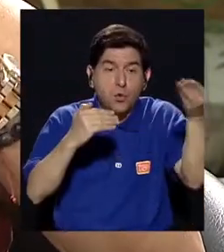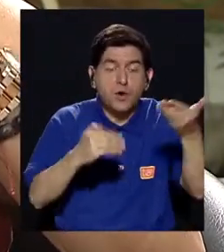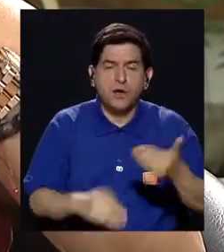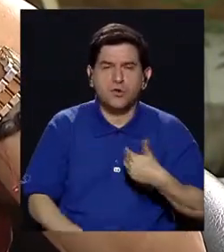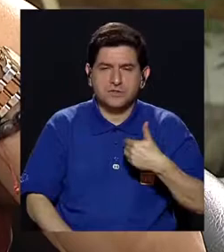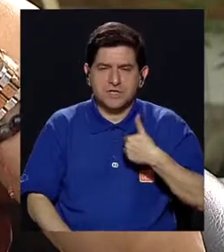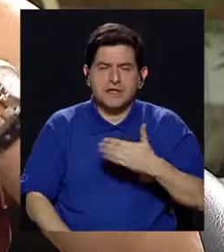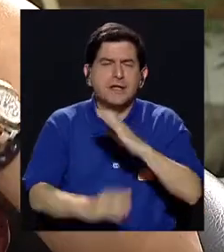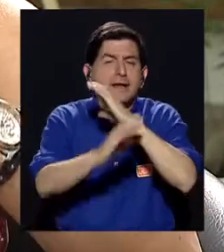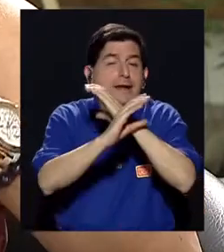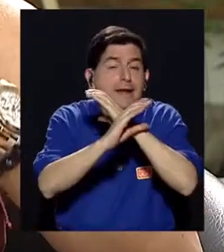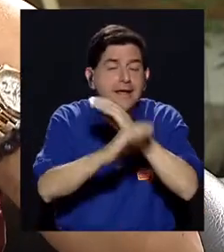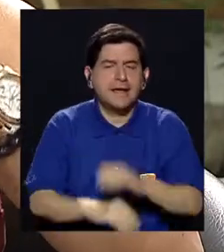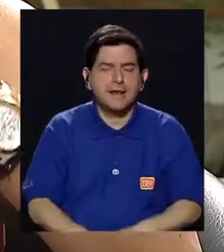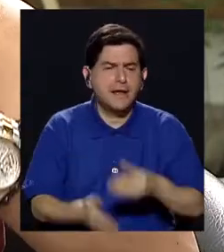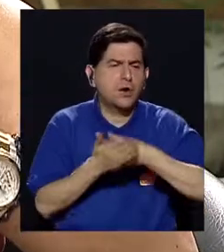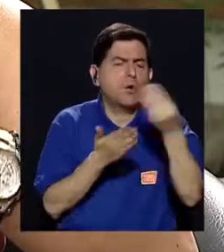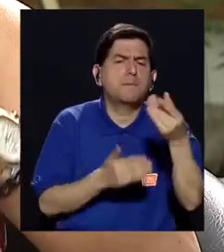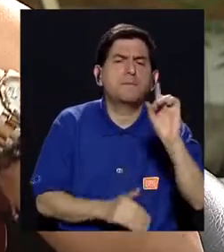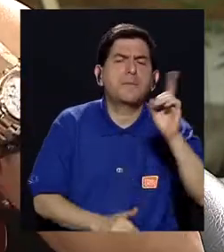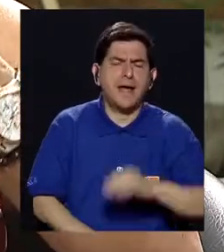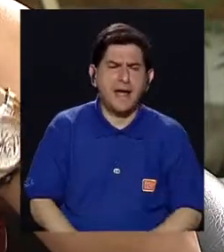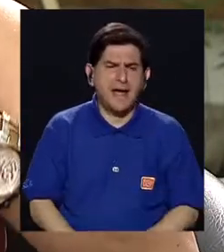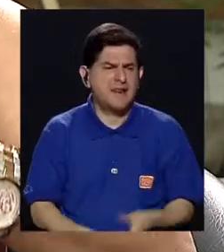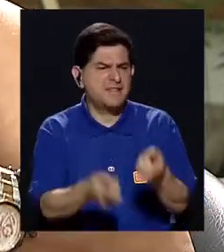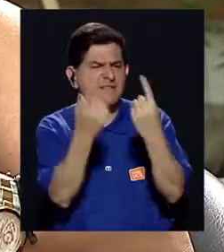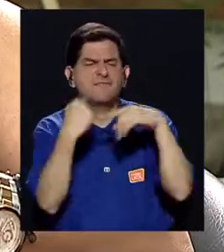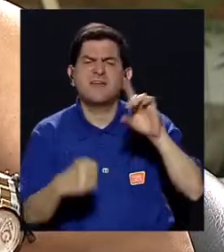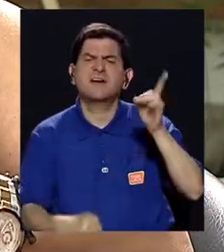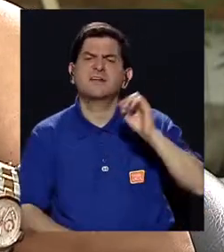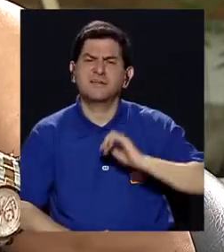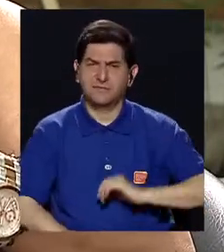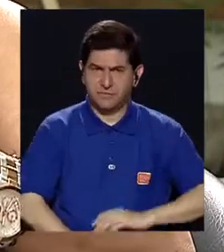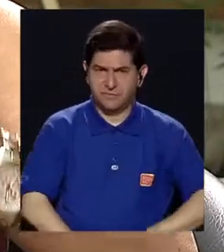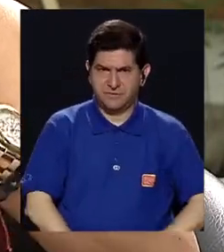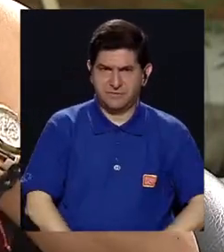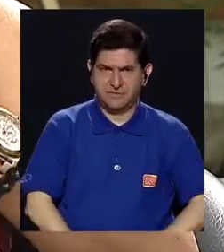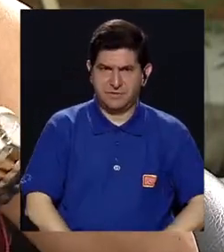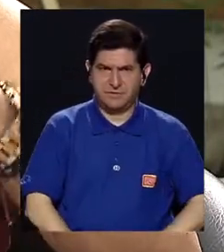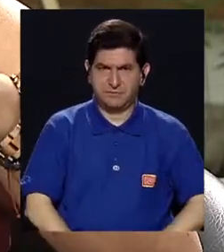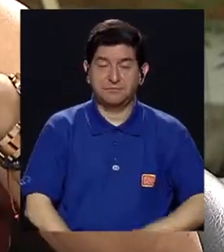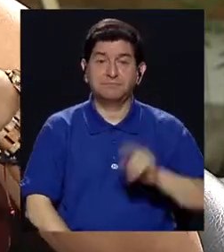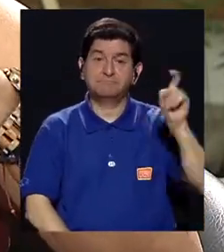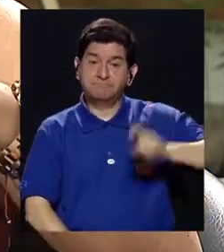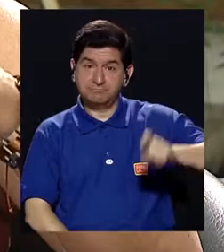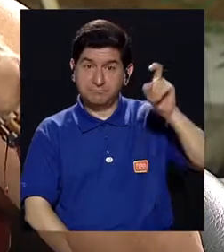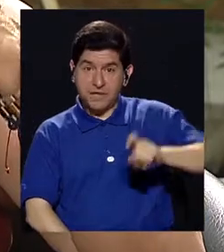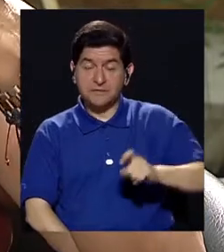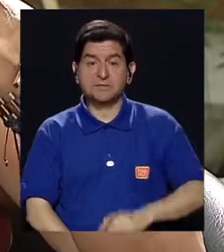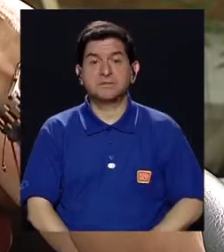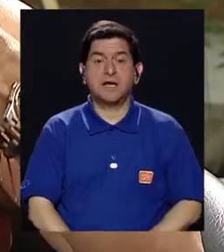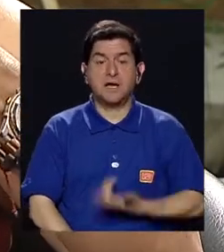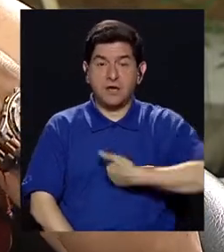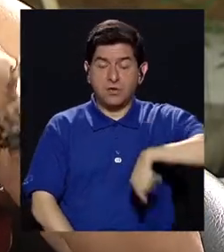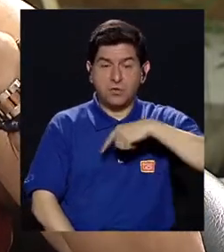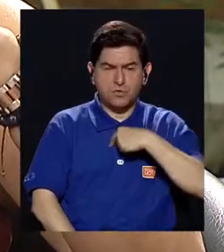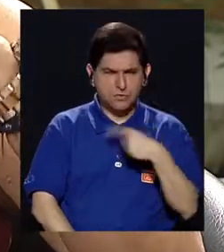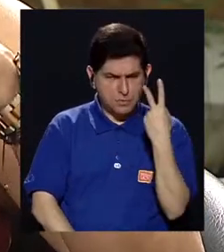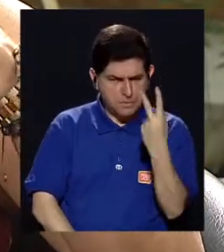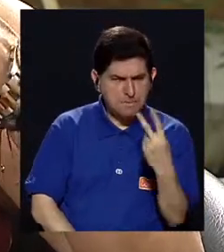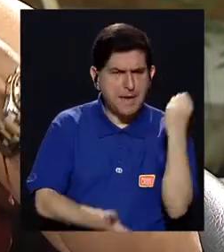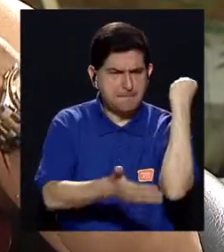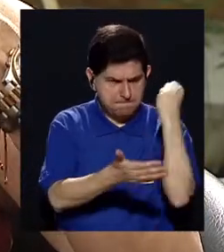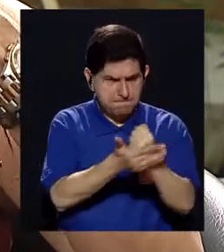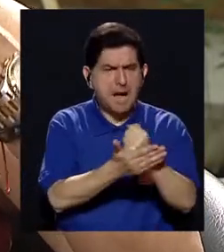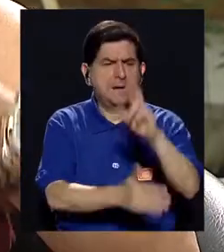cosas que tenemos que tener mucho cuidado es dónde compro el condón, de qué procedencia es, ¿verdad? Tenemos que cuidar que